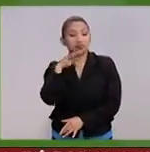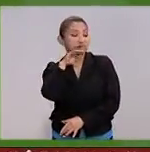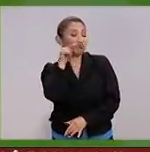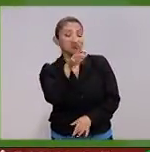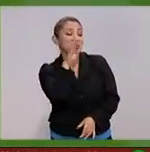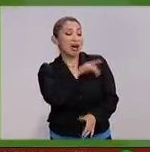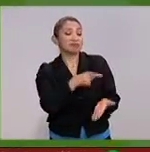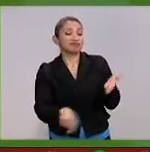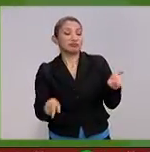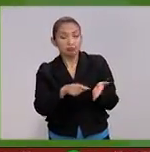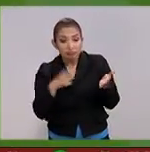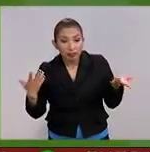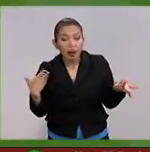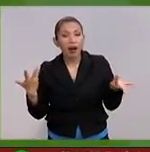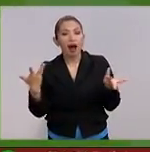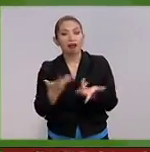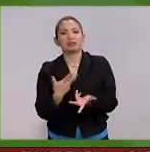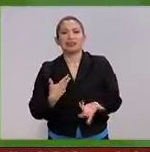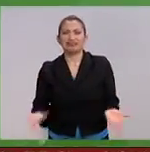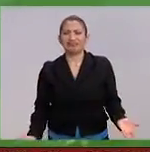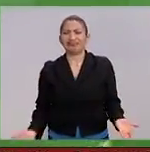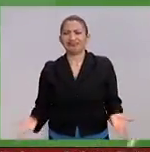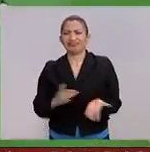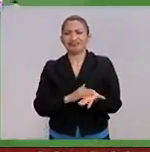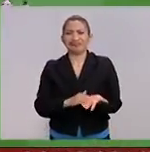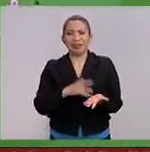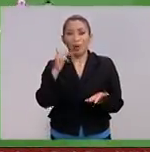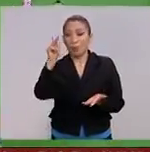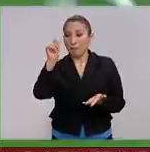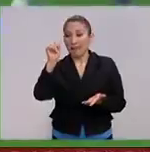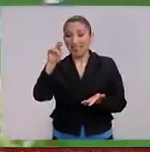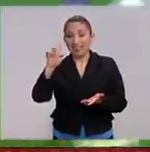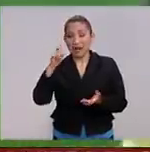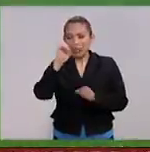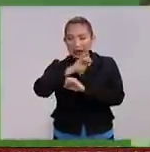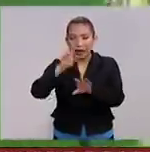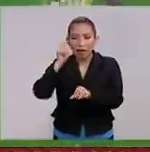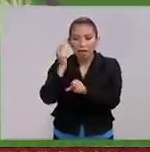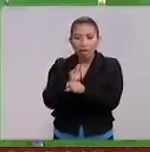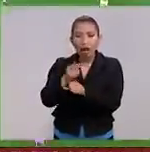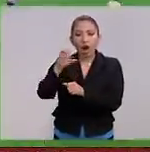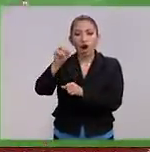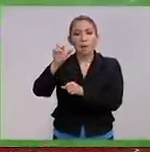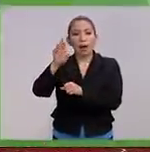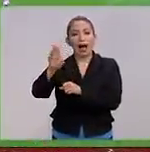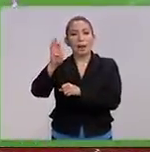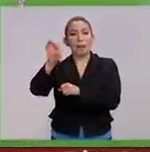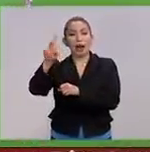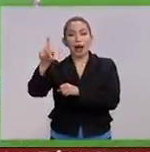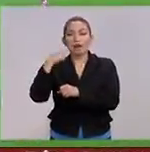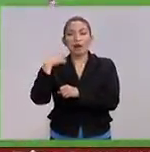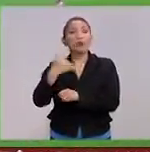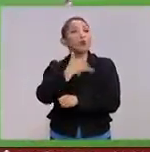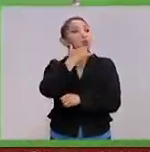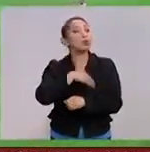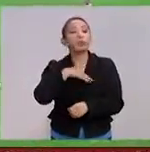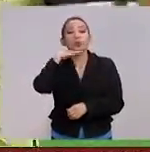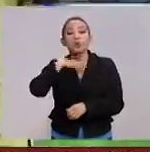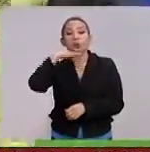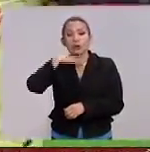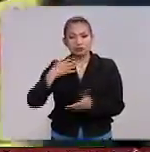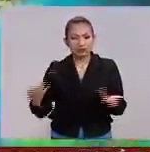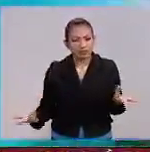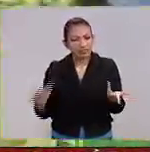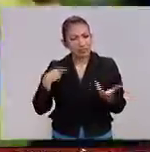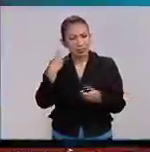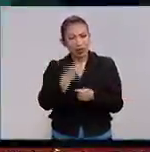protagonista porque además de hacer eso tampoco cuenta un penal que era una falta clara sobre omar bravo algo situación una situación que demostró